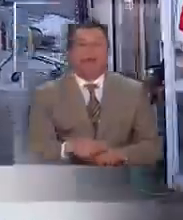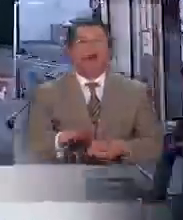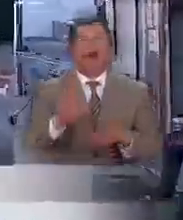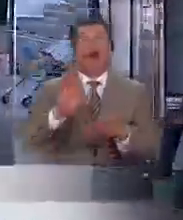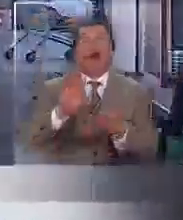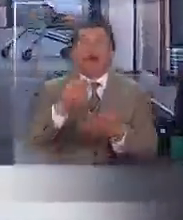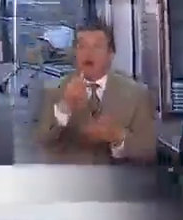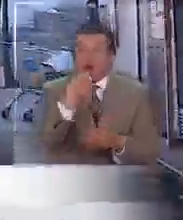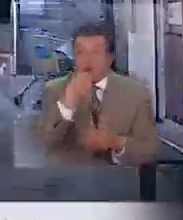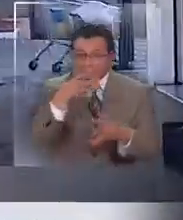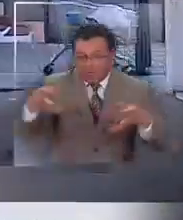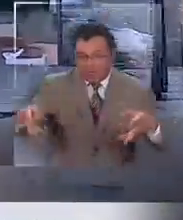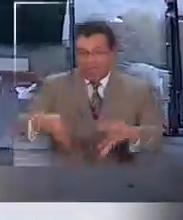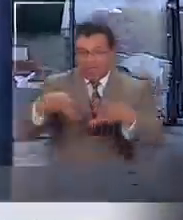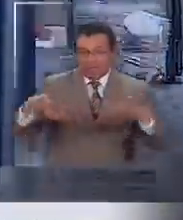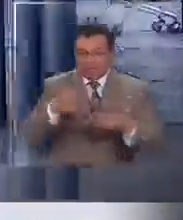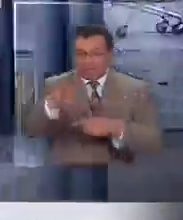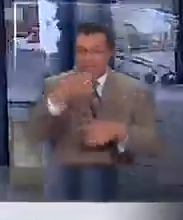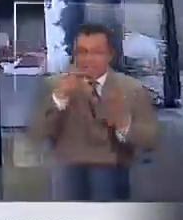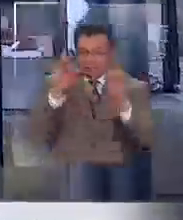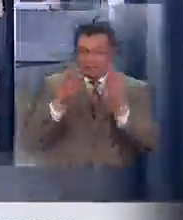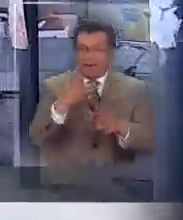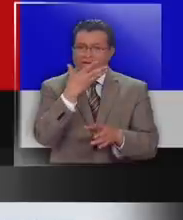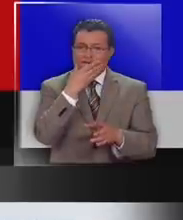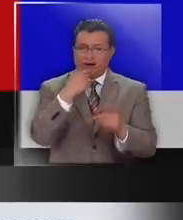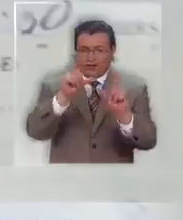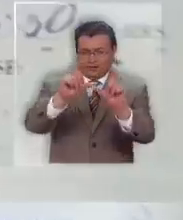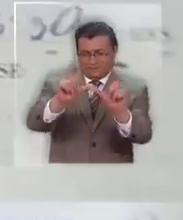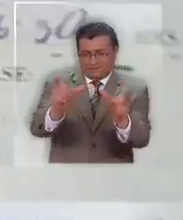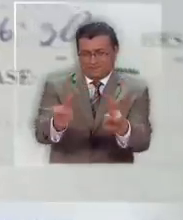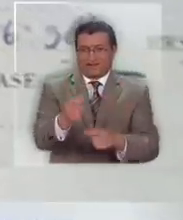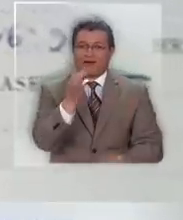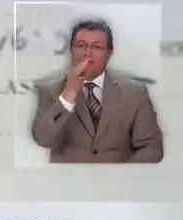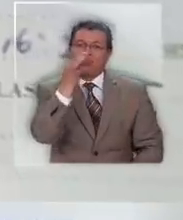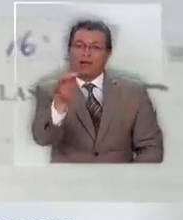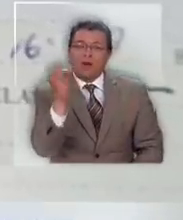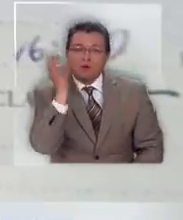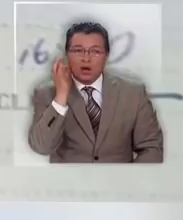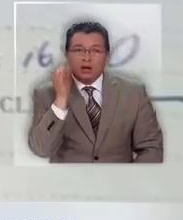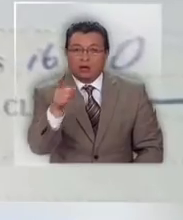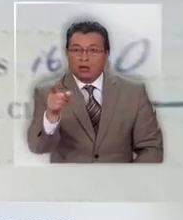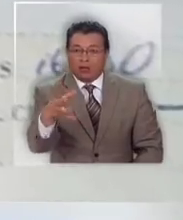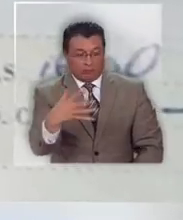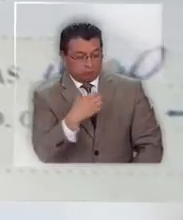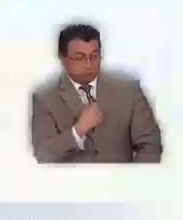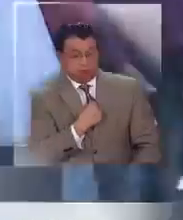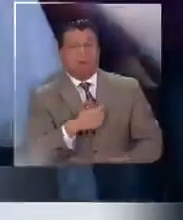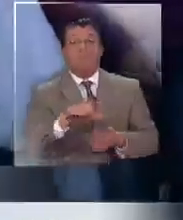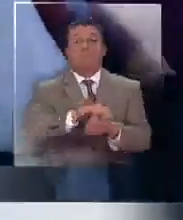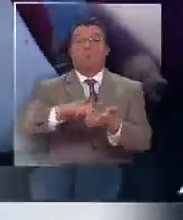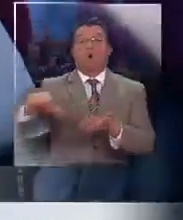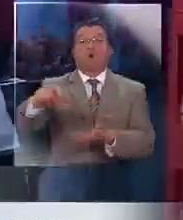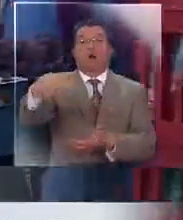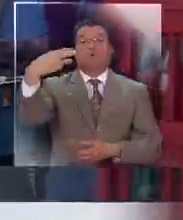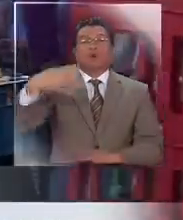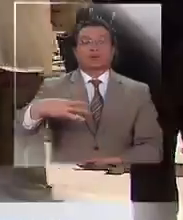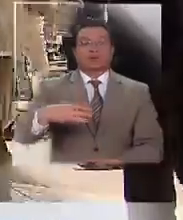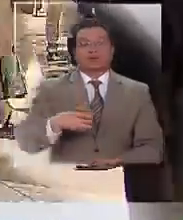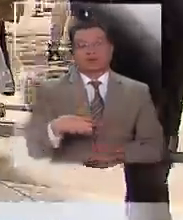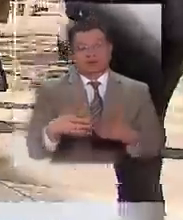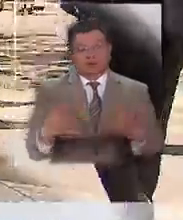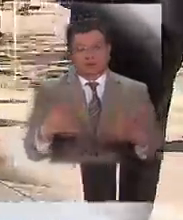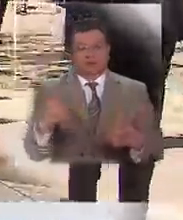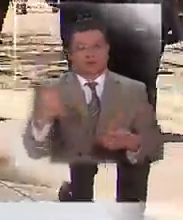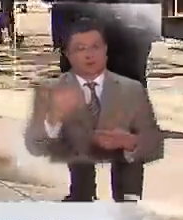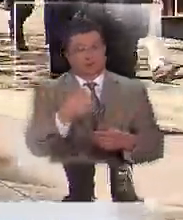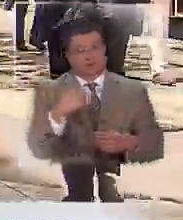va ensalada para que conserve su linda silueta? Piropo que desembocó en una multa municipal. La irracionalidad nos atañe